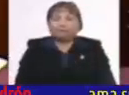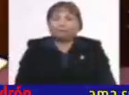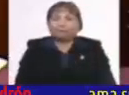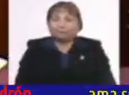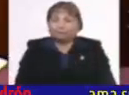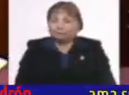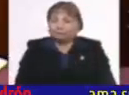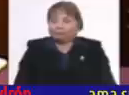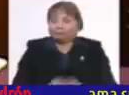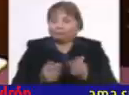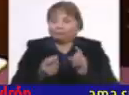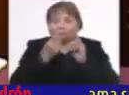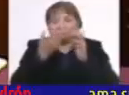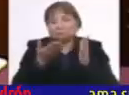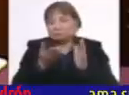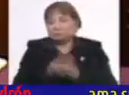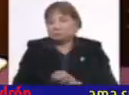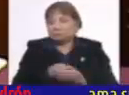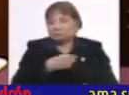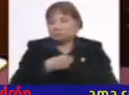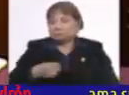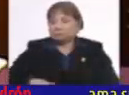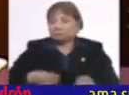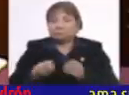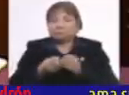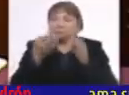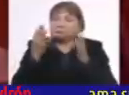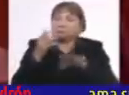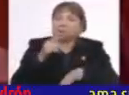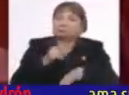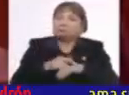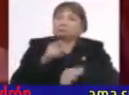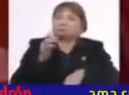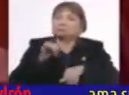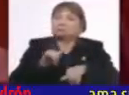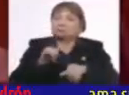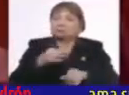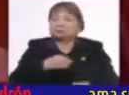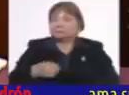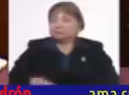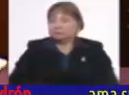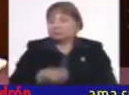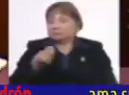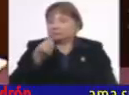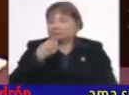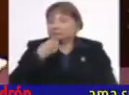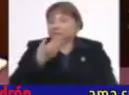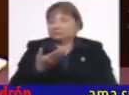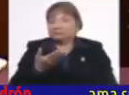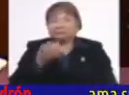y con especies leía ministro no sé cuánto duró este porque